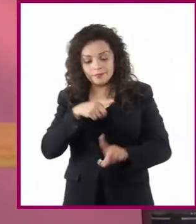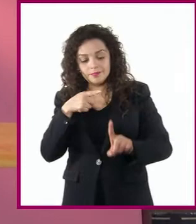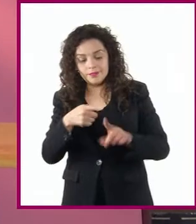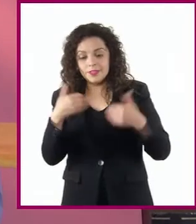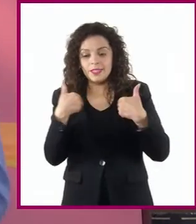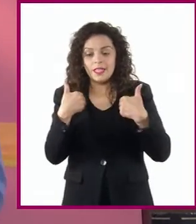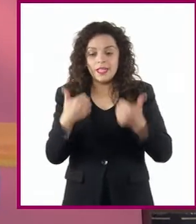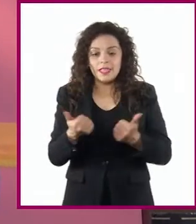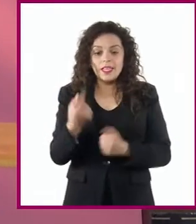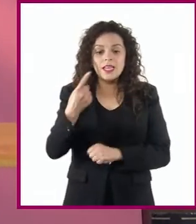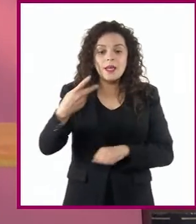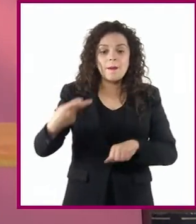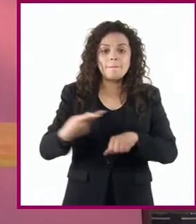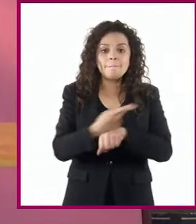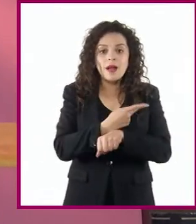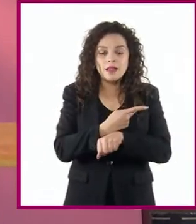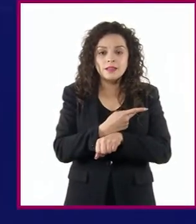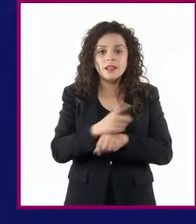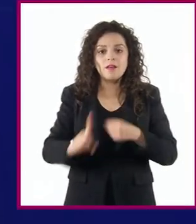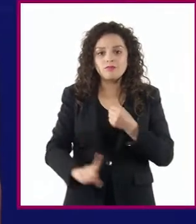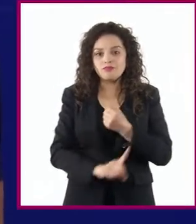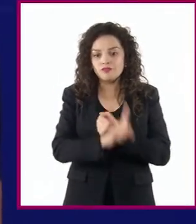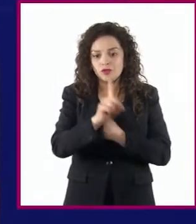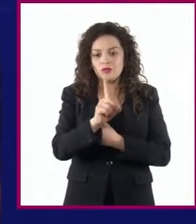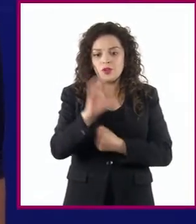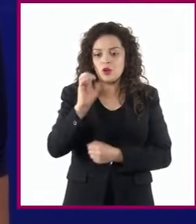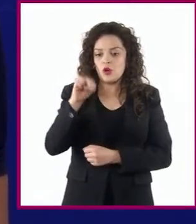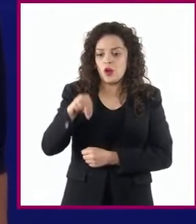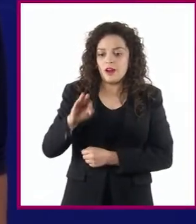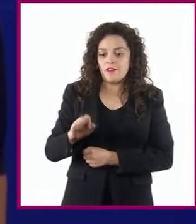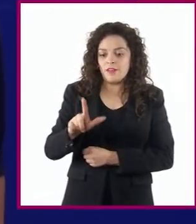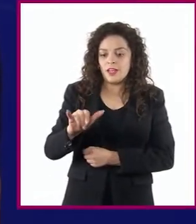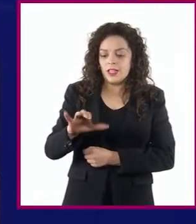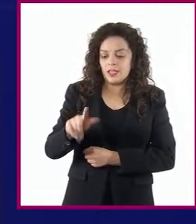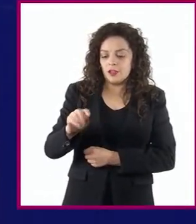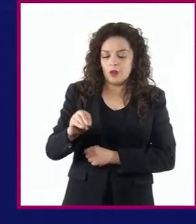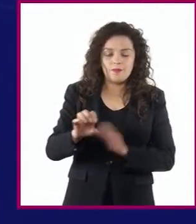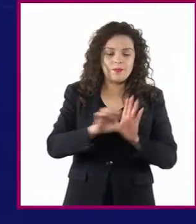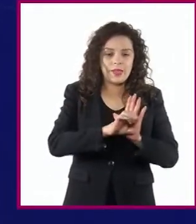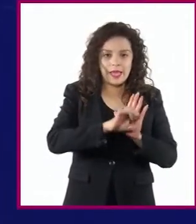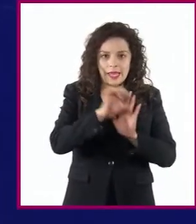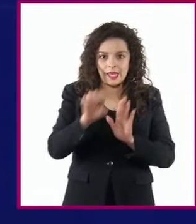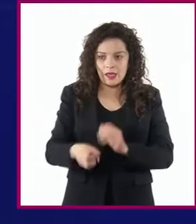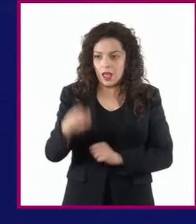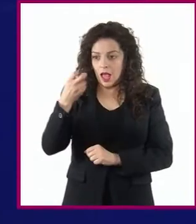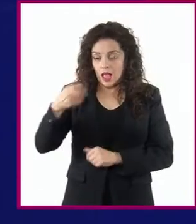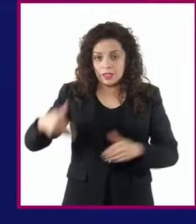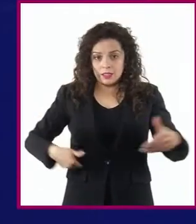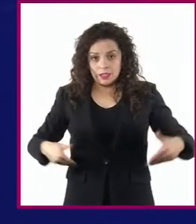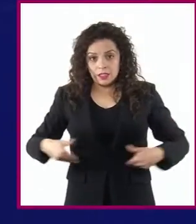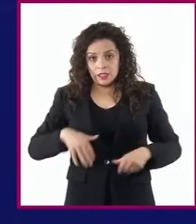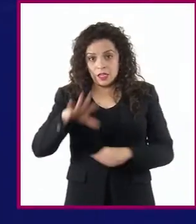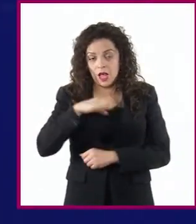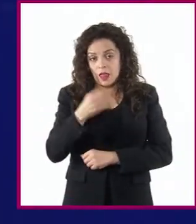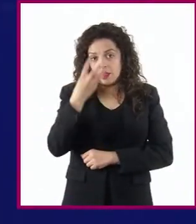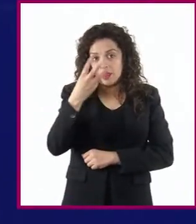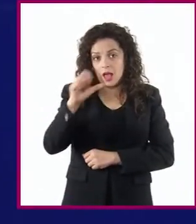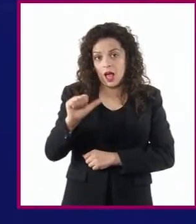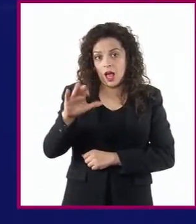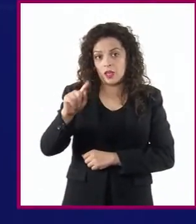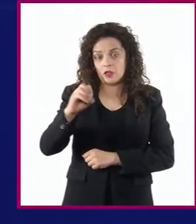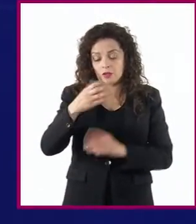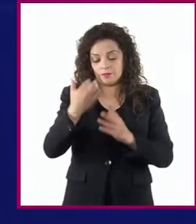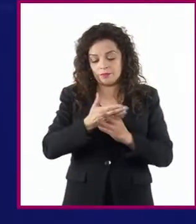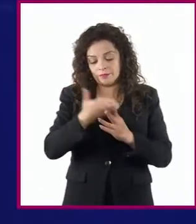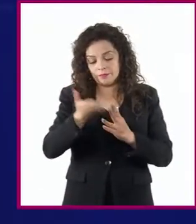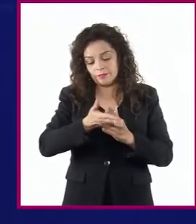la situación y el conflicto. Por ejemplo, esta obra se divide en 3 actos y cada uno de